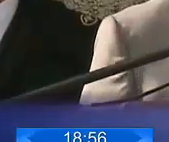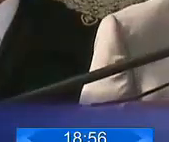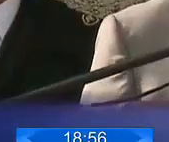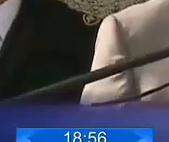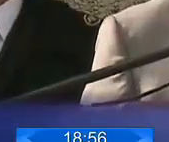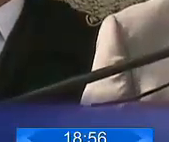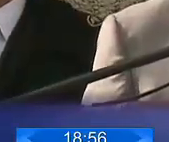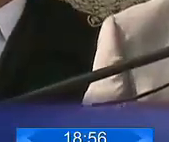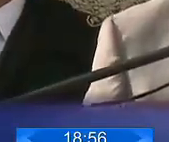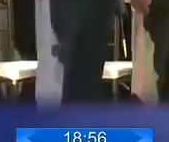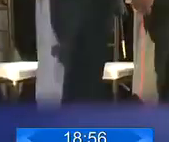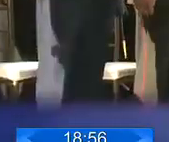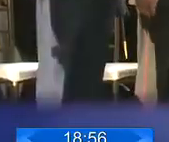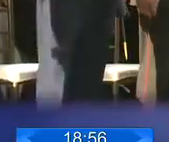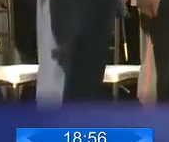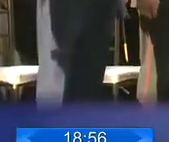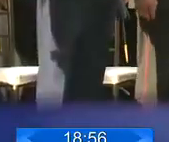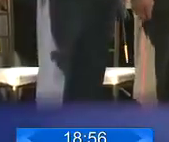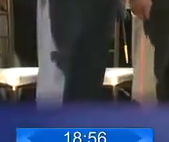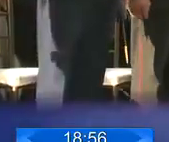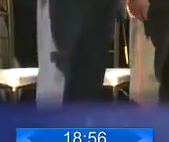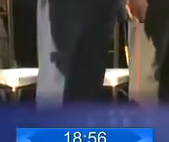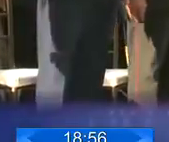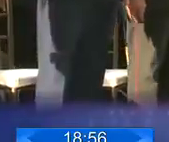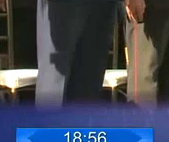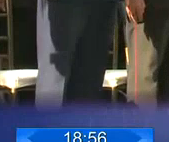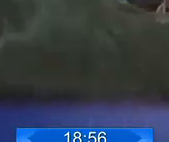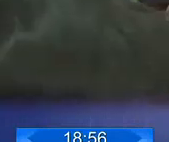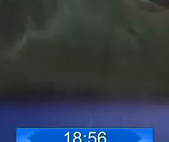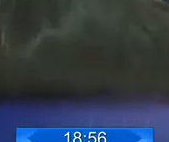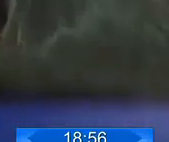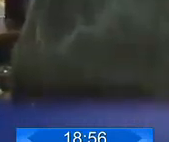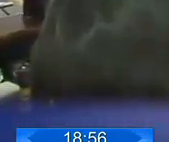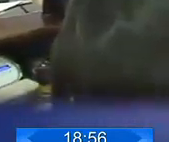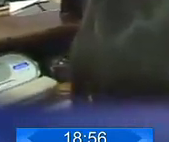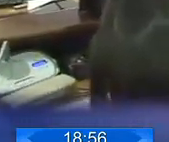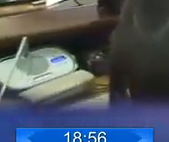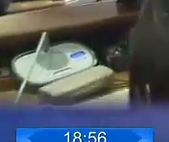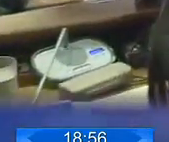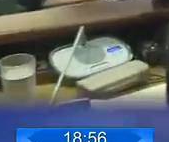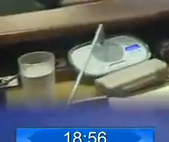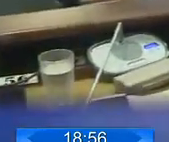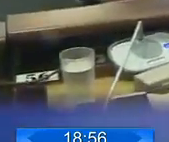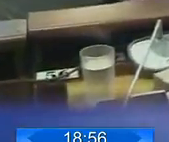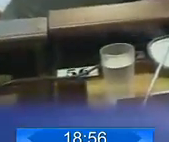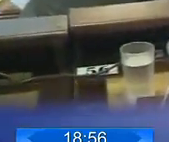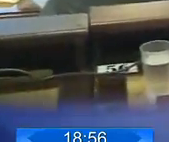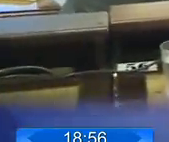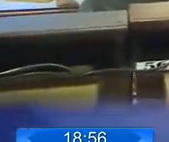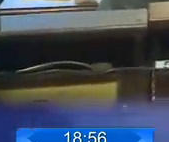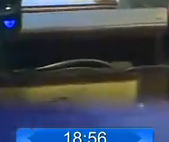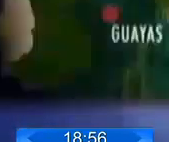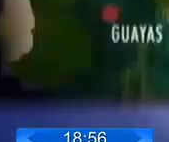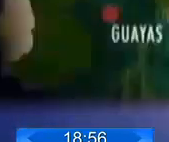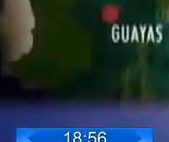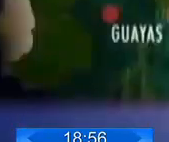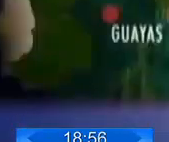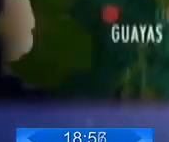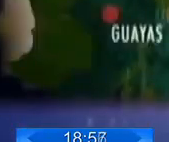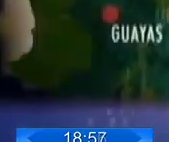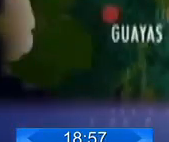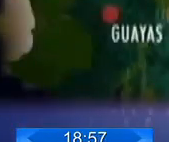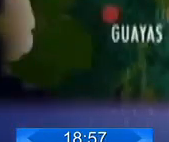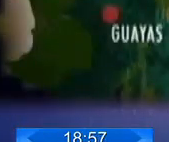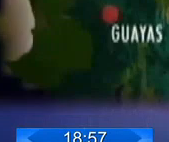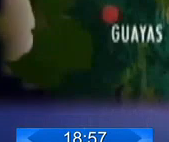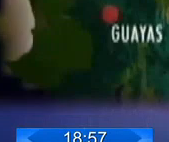Actual ministro de Defensa y autoridades de las Fuerzas Armadas comparecerán ante la Comisión de Soberanía y Seguridad por la